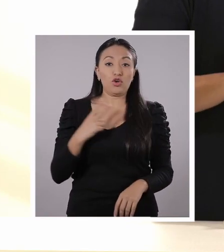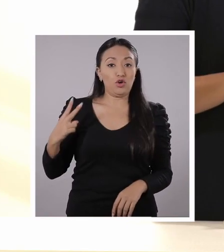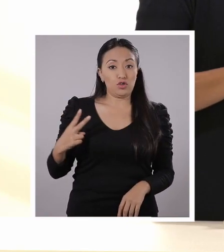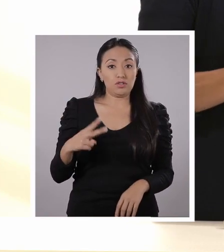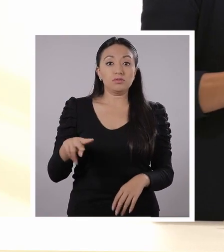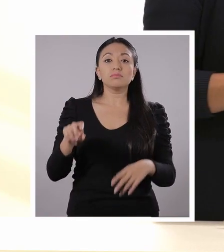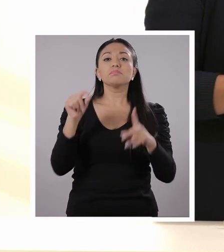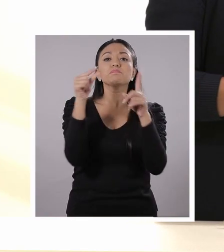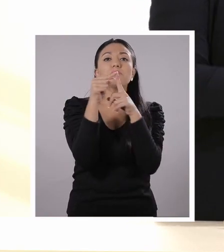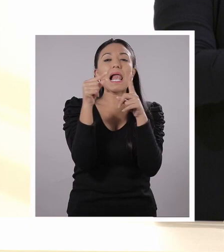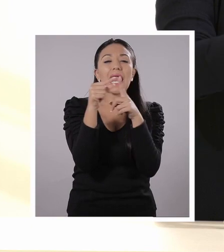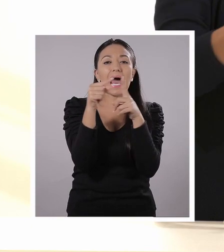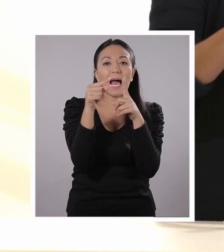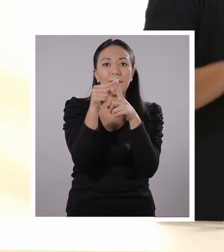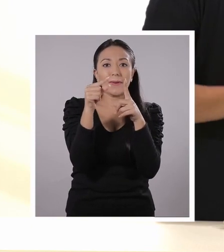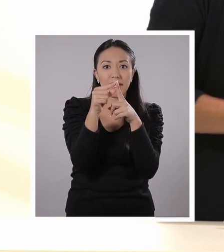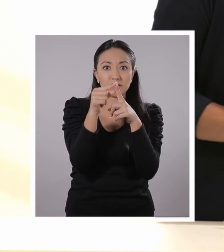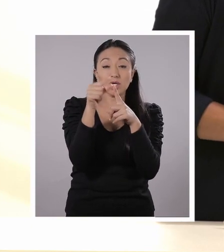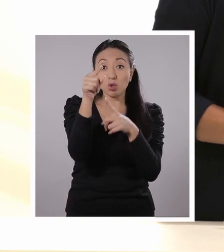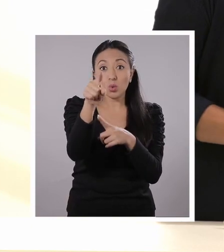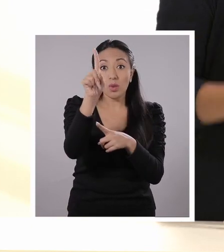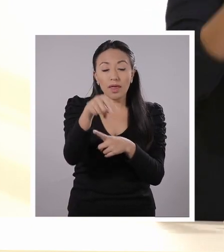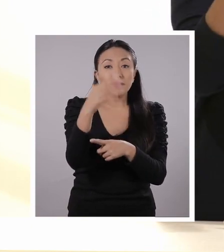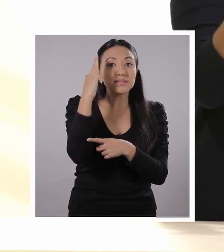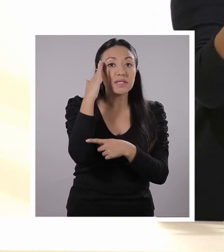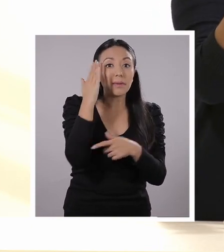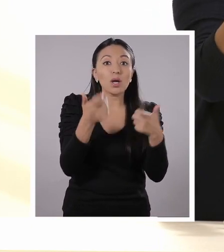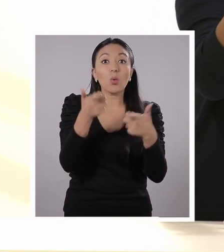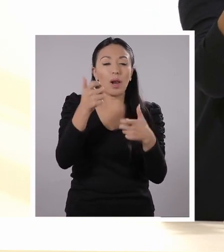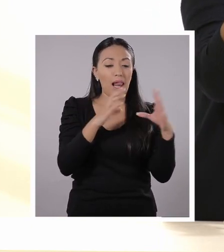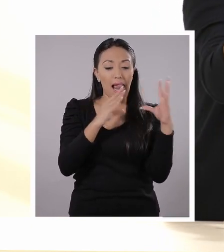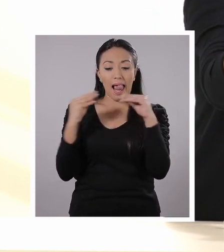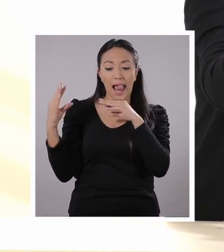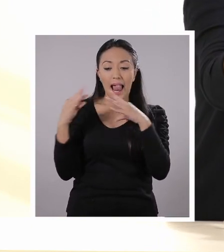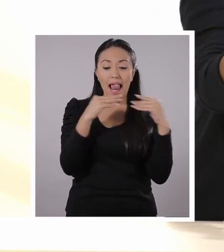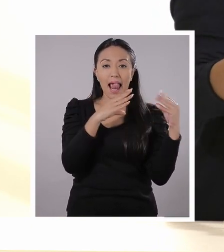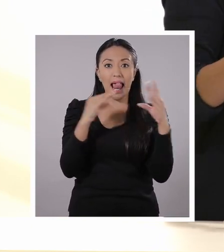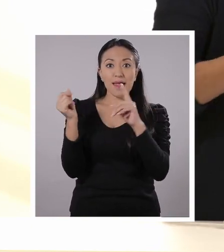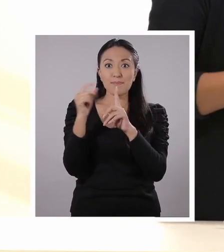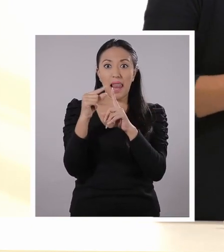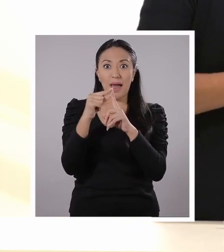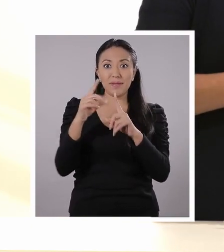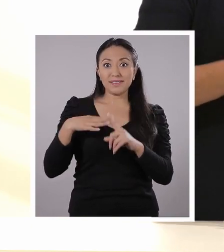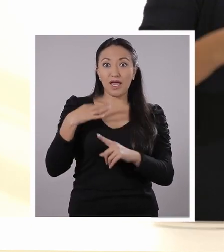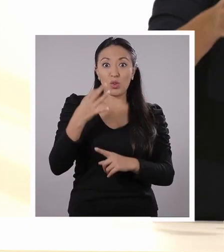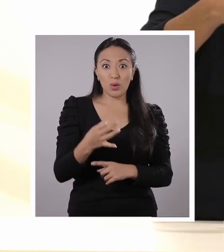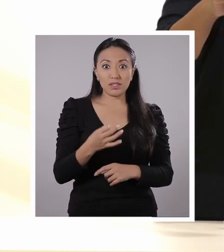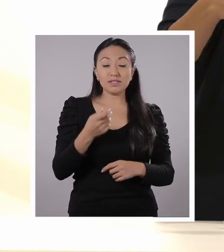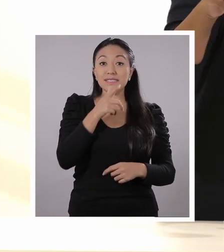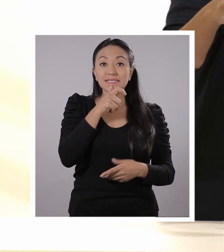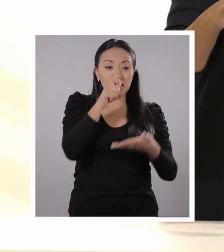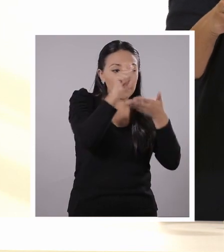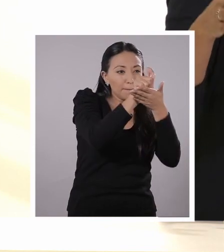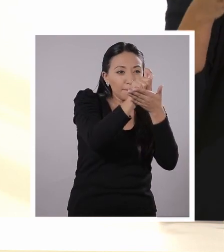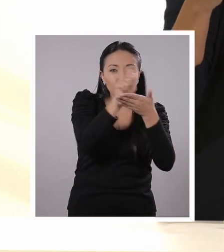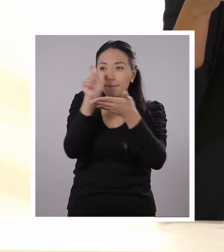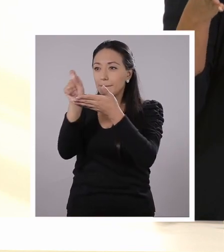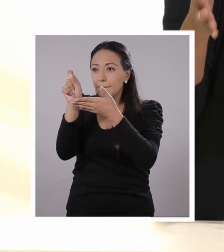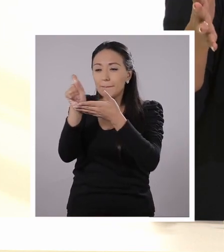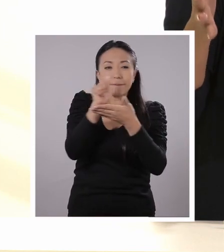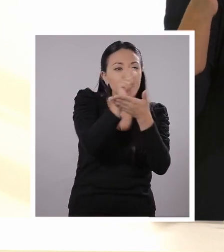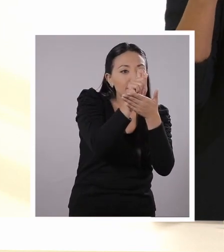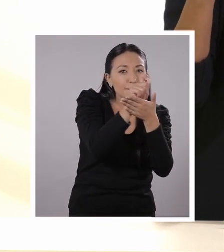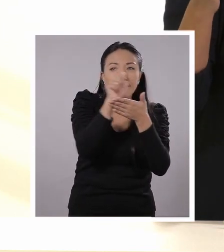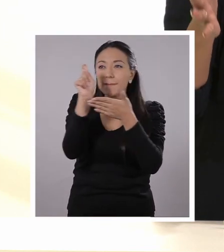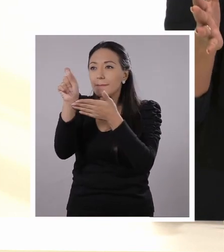y yo vamos a usar palabras de cortesía y ustedes las tienen que identificar. ¡Perfecto! Y vamos a llevar un puntaje, así que traigan